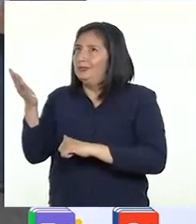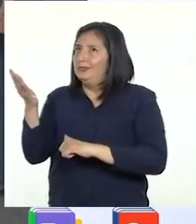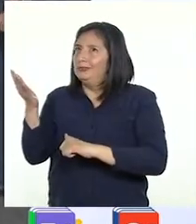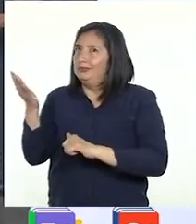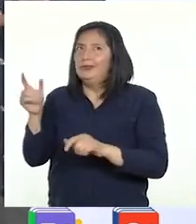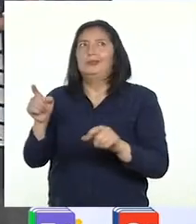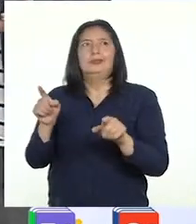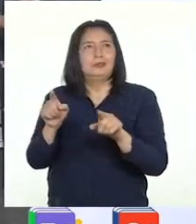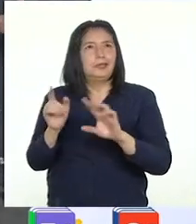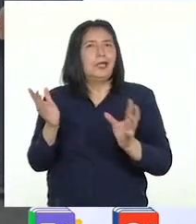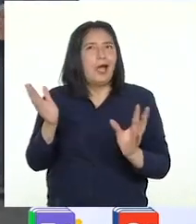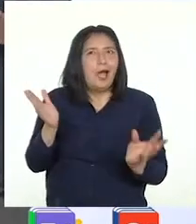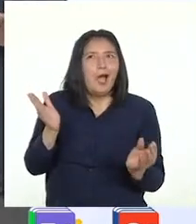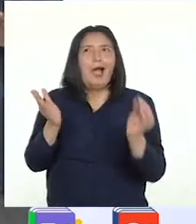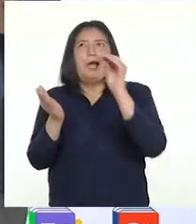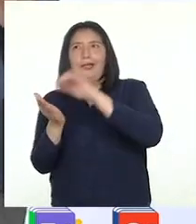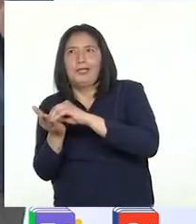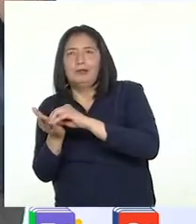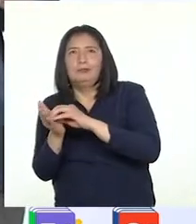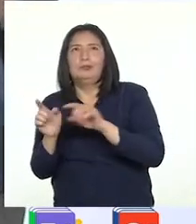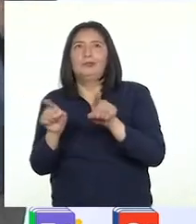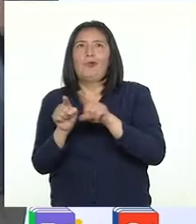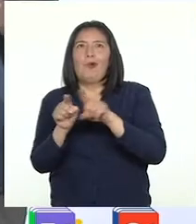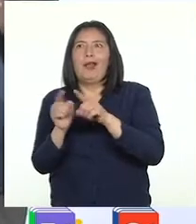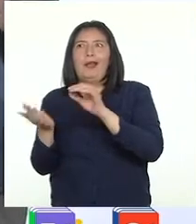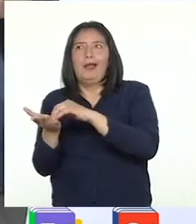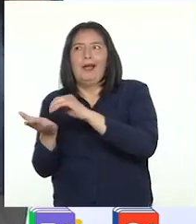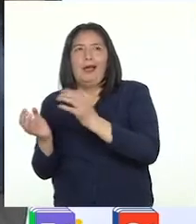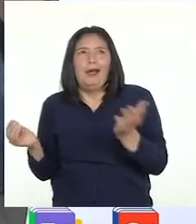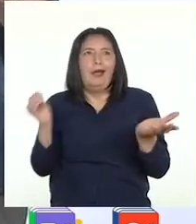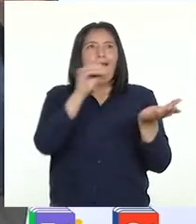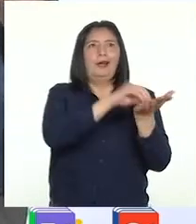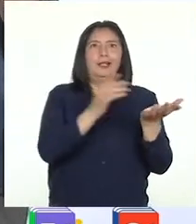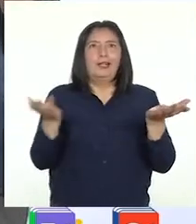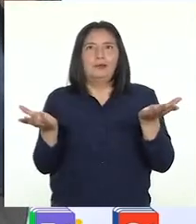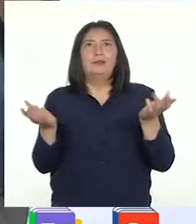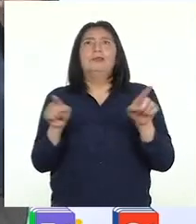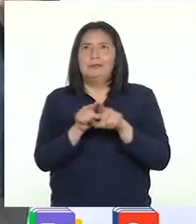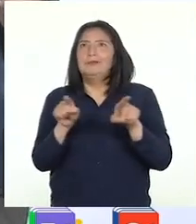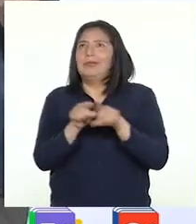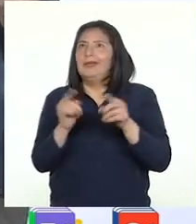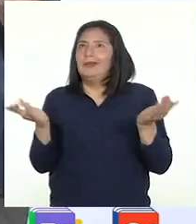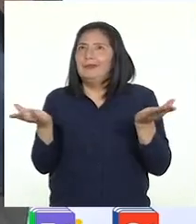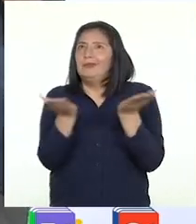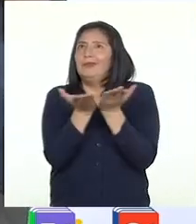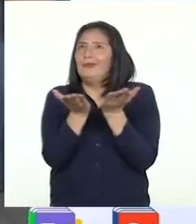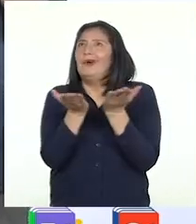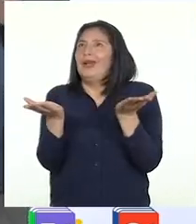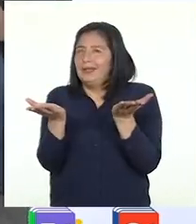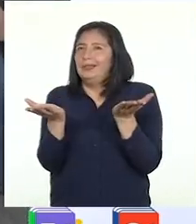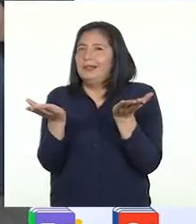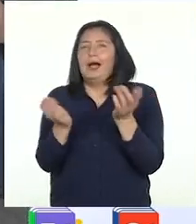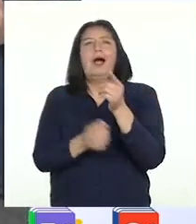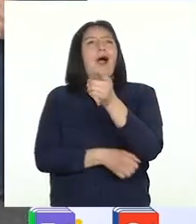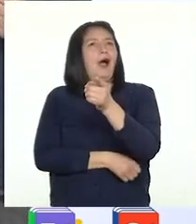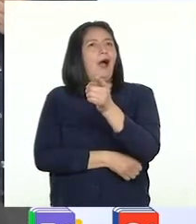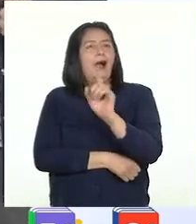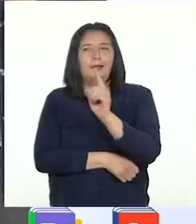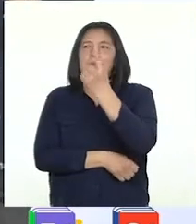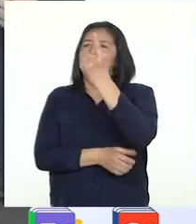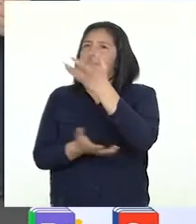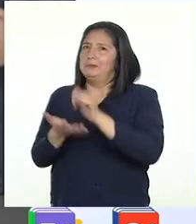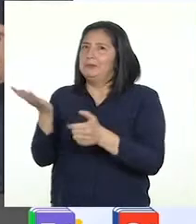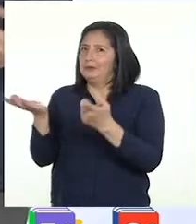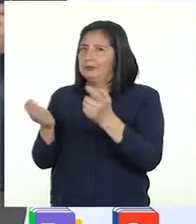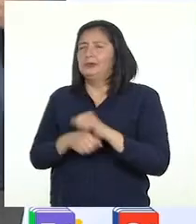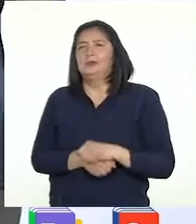profesora. Si sumamos la misma cantidad a ambos miembros, también la igualdad se mantiene. El principio 1